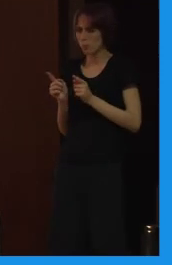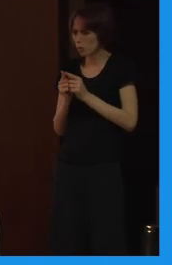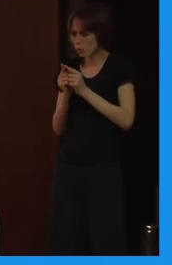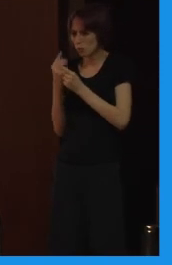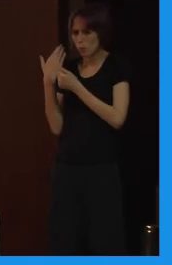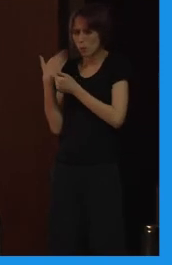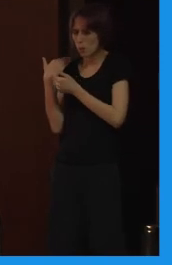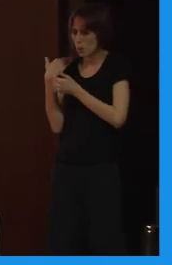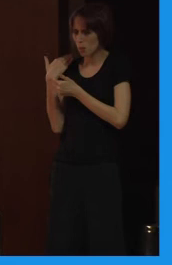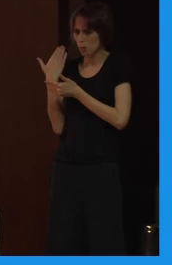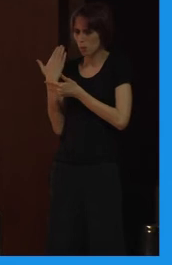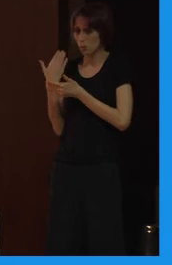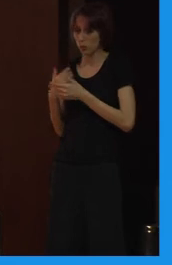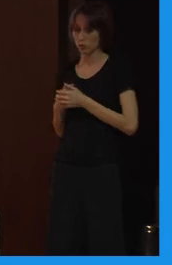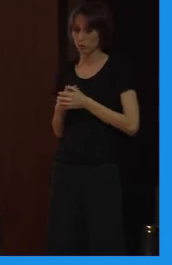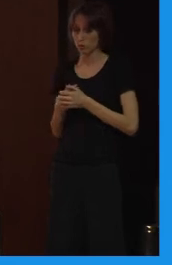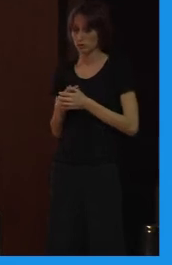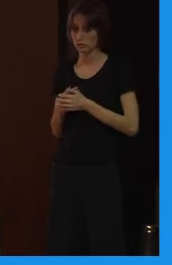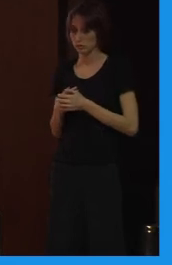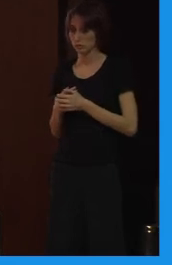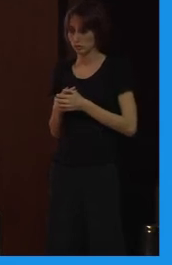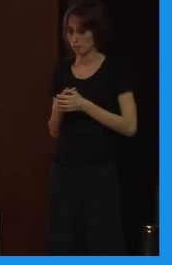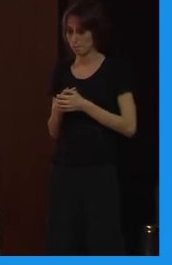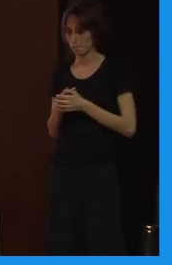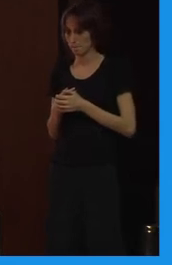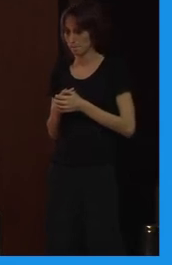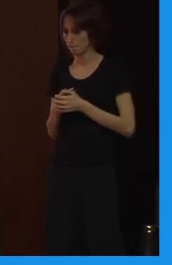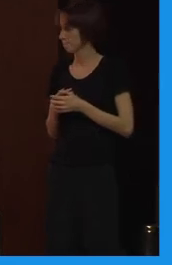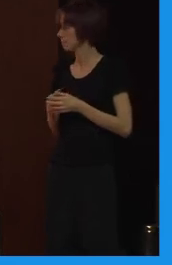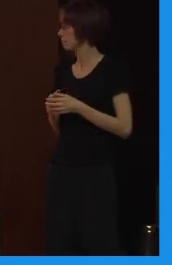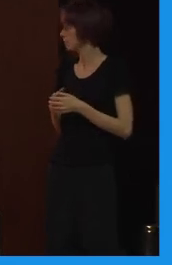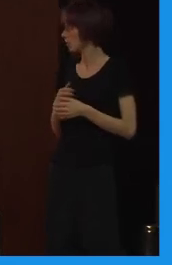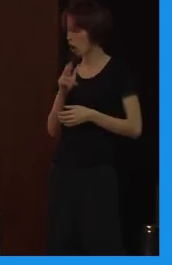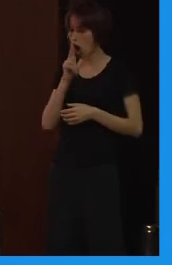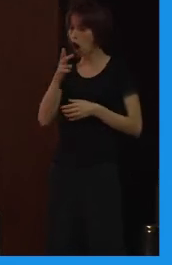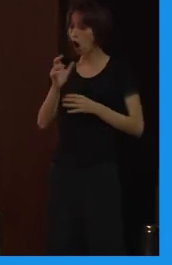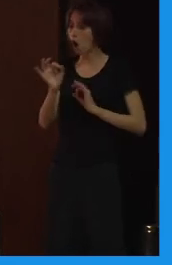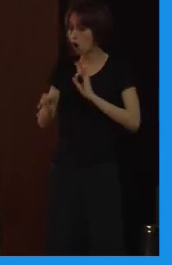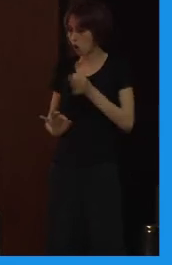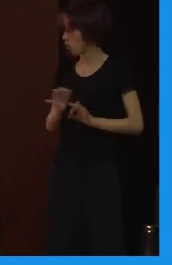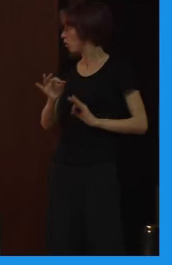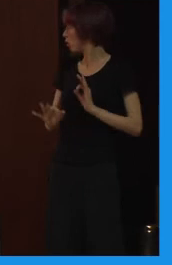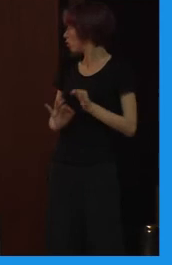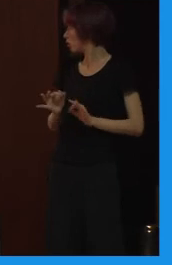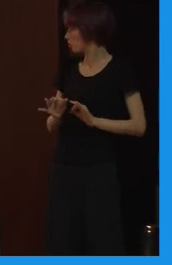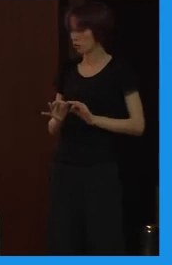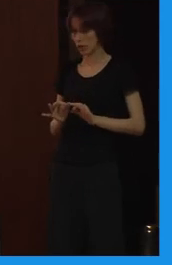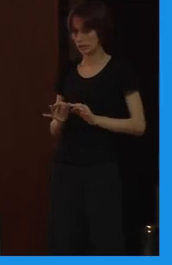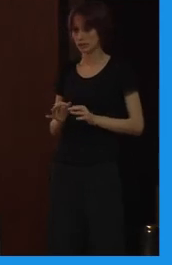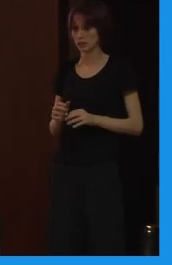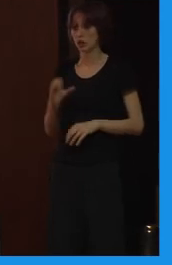Las hormonas suprarrenales es el cortisol. También son importantísimas para tener una buena calidad de